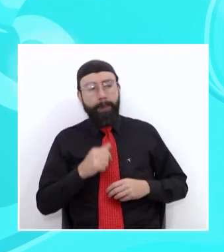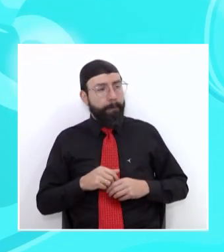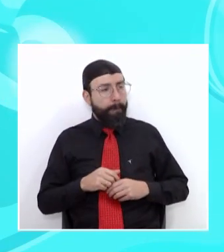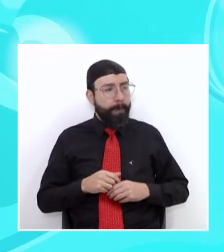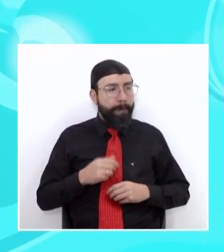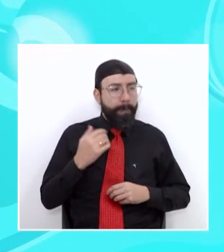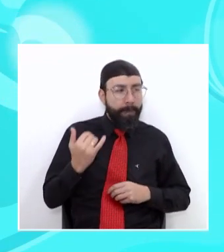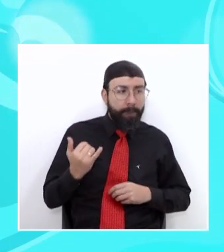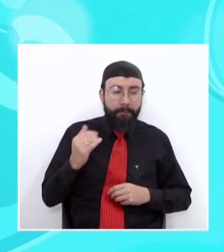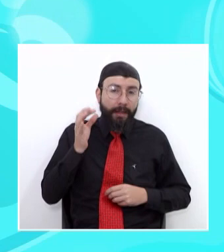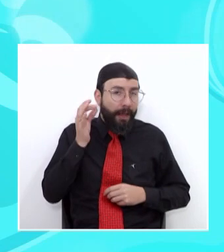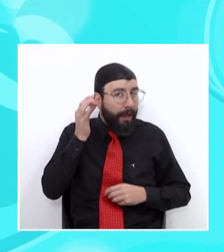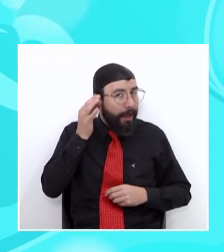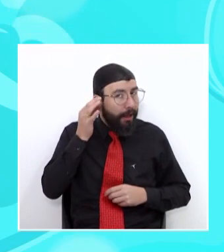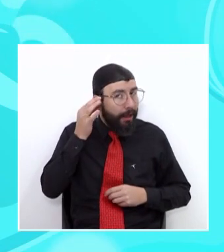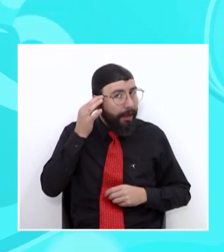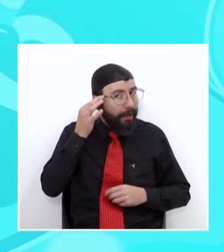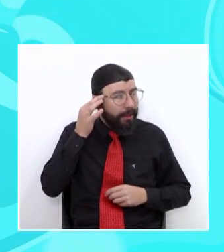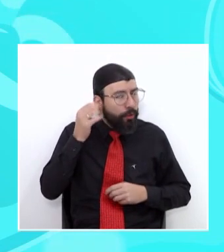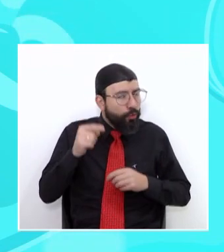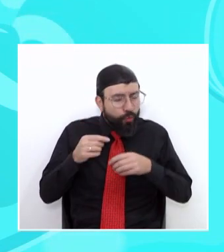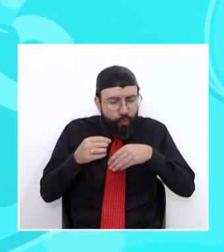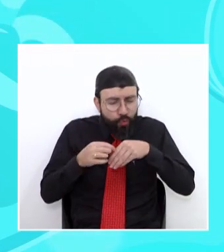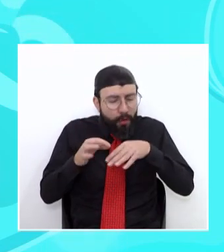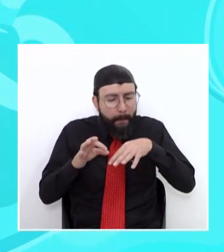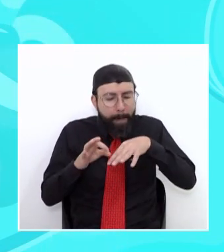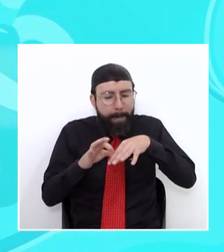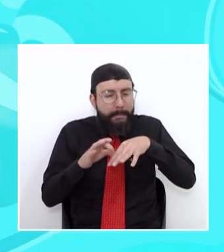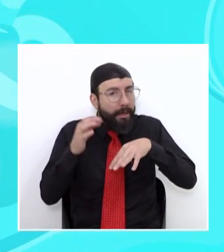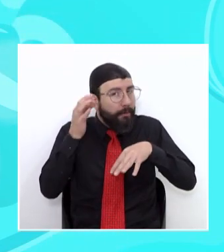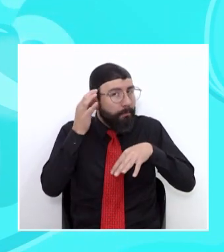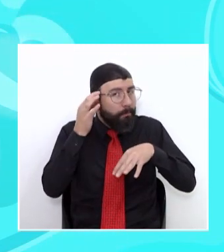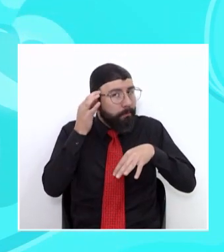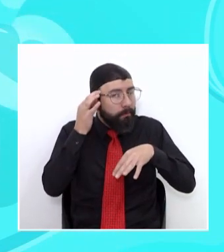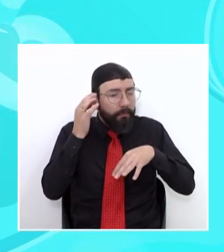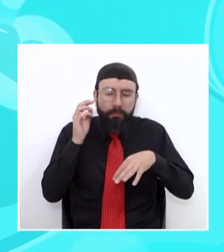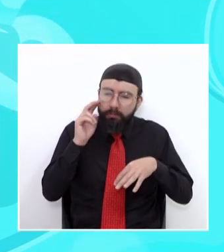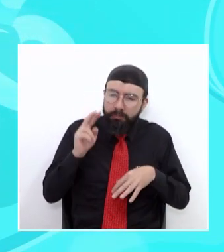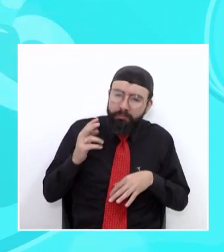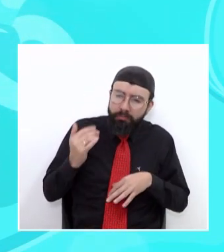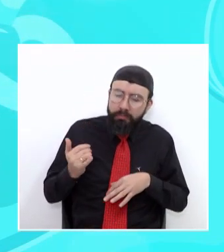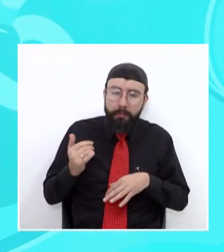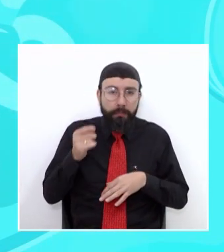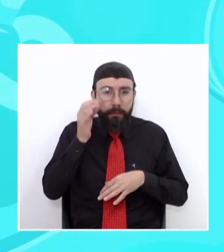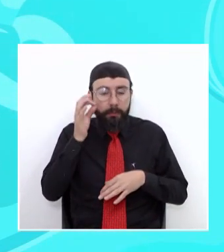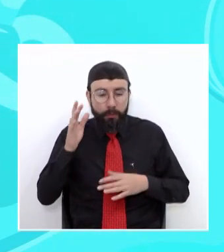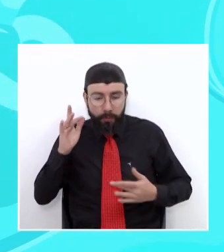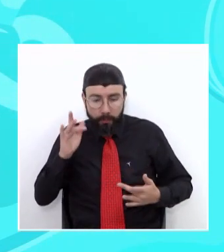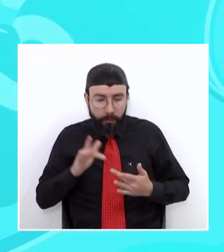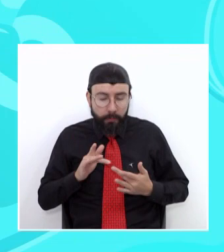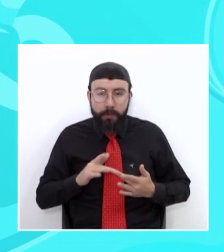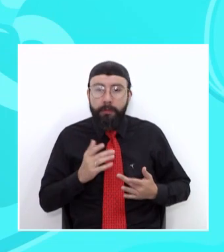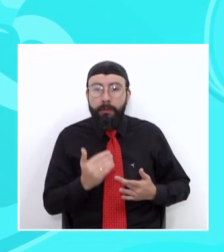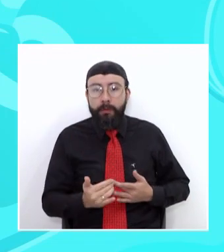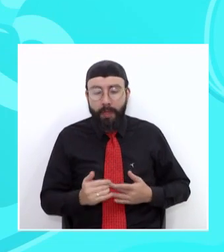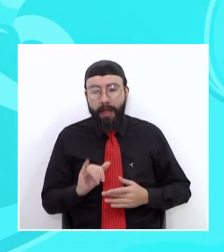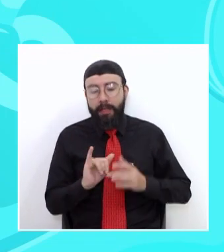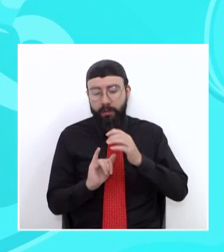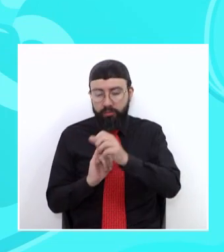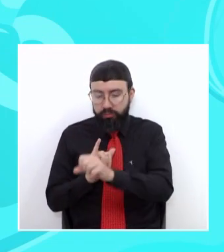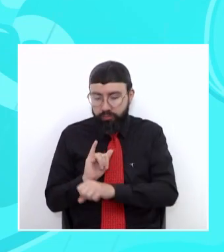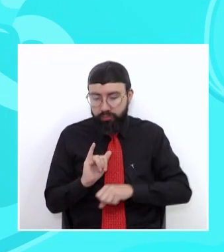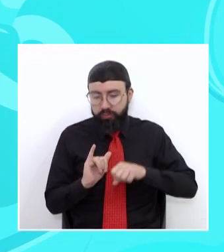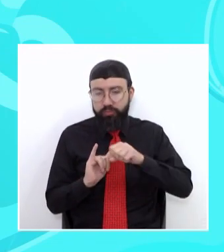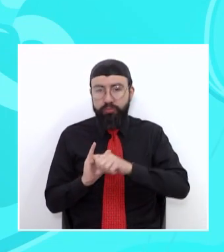de aquí también, cuando vemos el mapa en tercera fase, nos habla que puede estar alterando el parte genital, esta es la zona